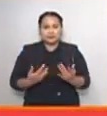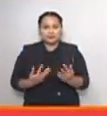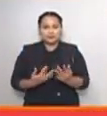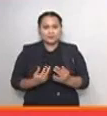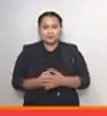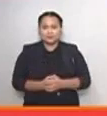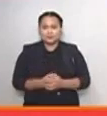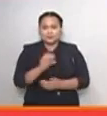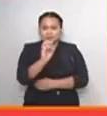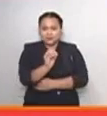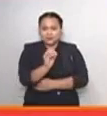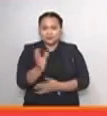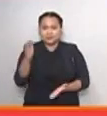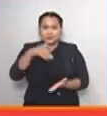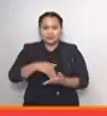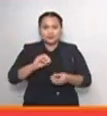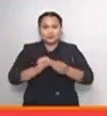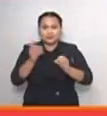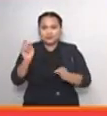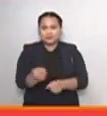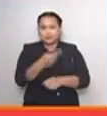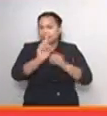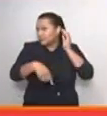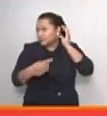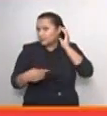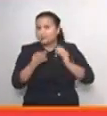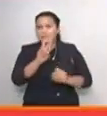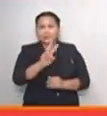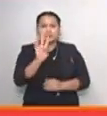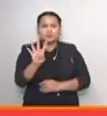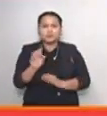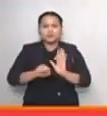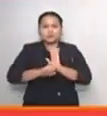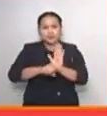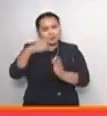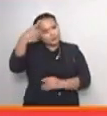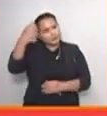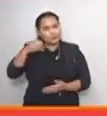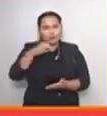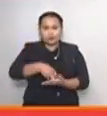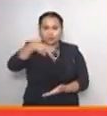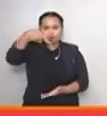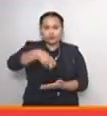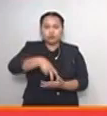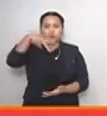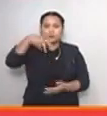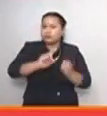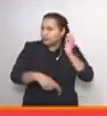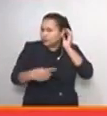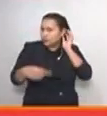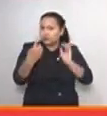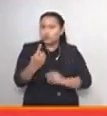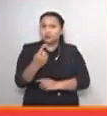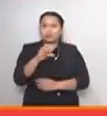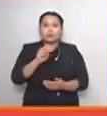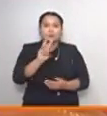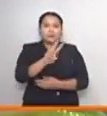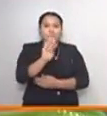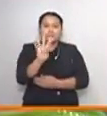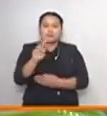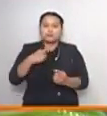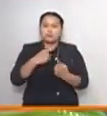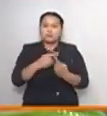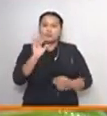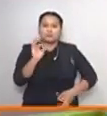el 0. Reitero, el número ganador de la diaria 24 con su símbolo de sueño sapo. Y para más uno es el 24 más